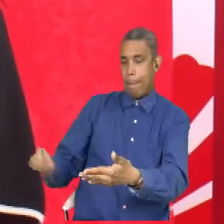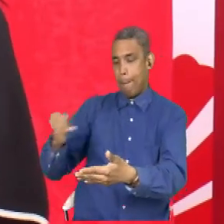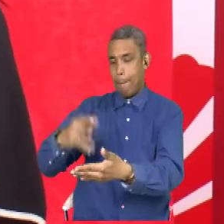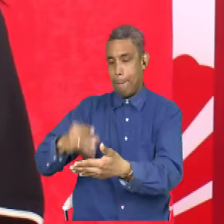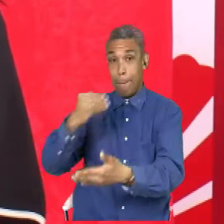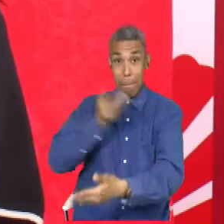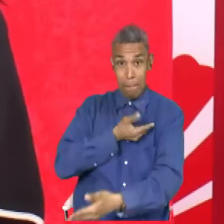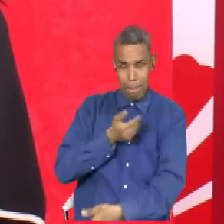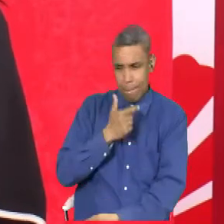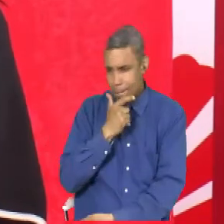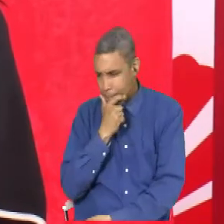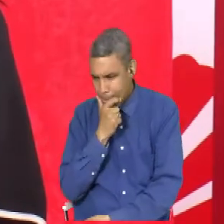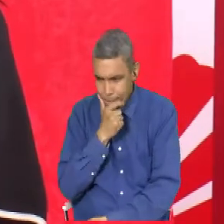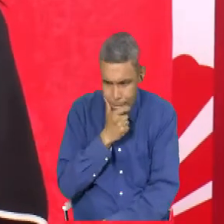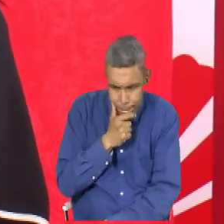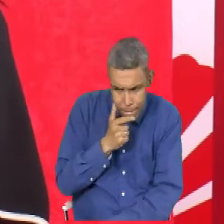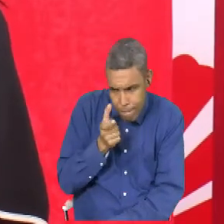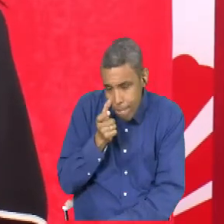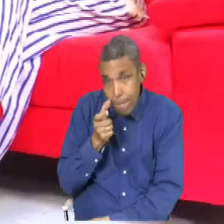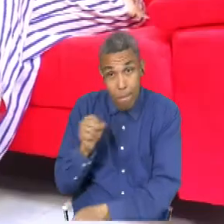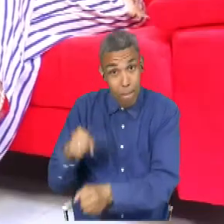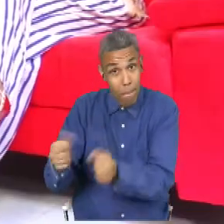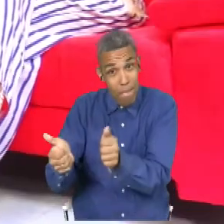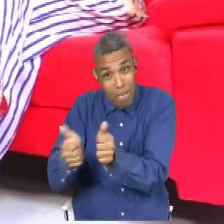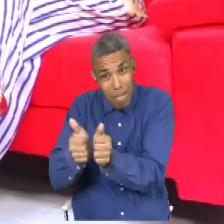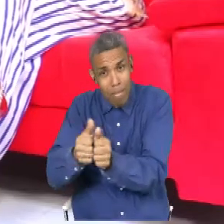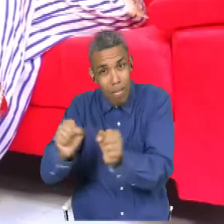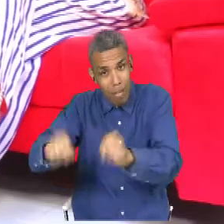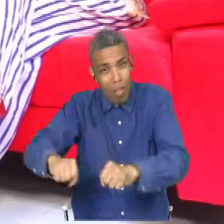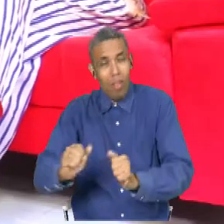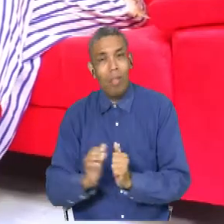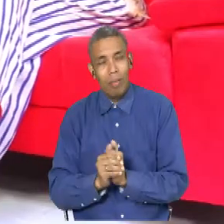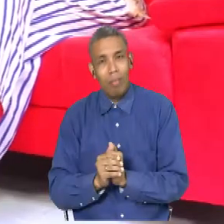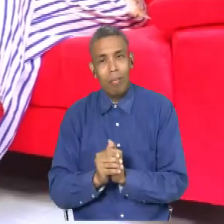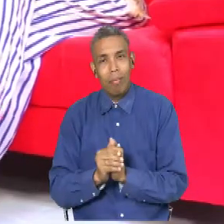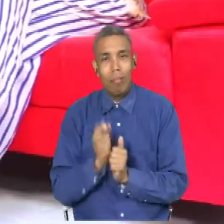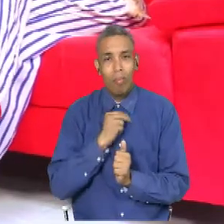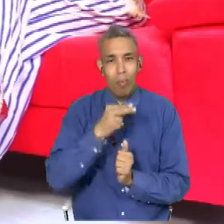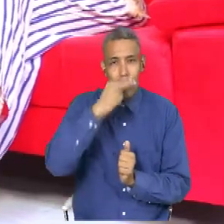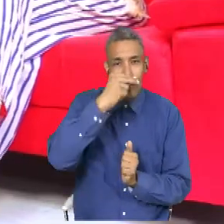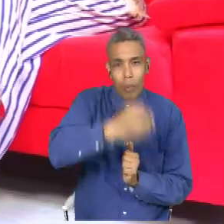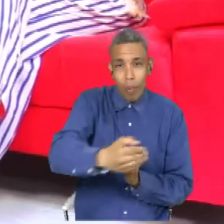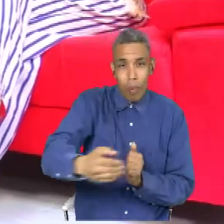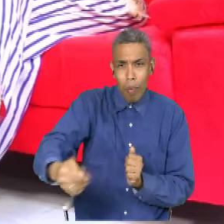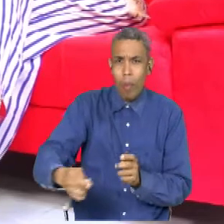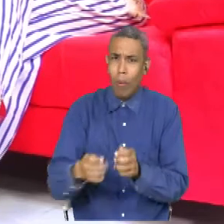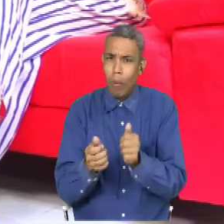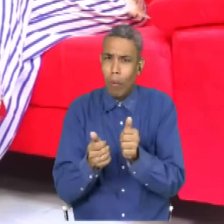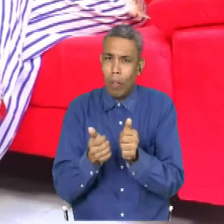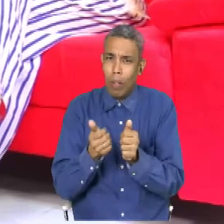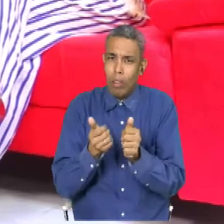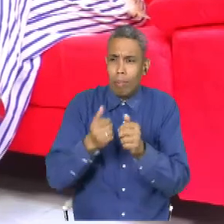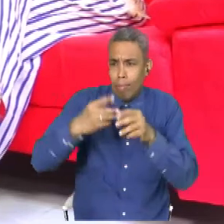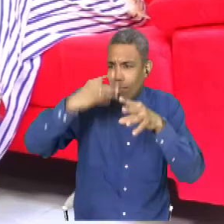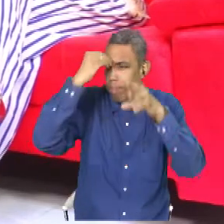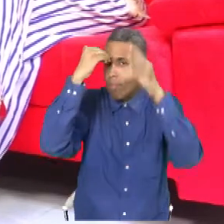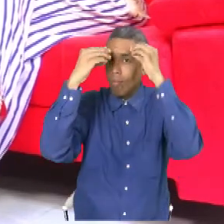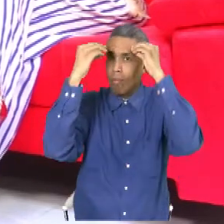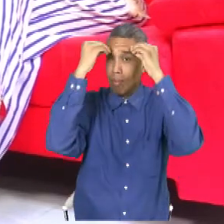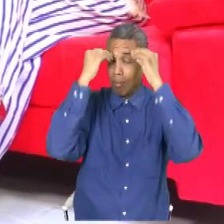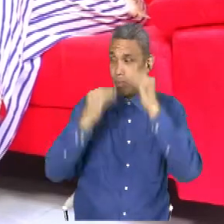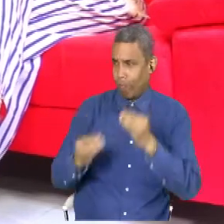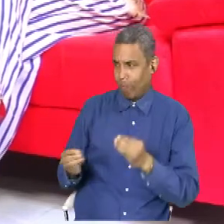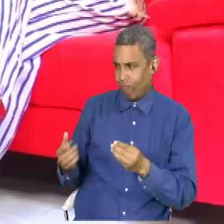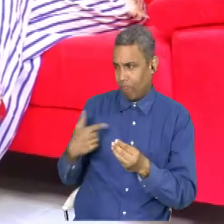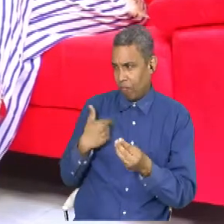se encuentra este tipo de educación para los niños y este tipo de espacios. Yo quiero contarle usted una